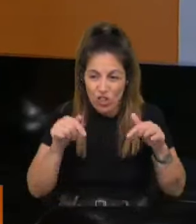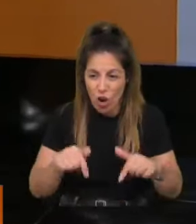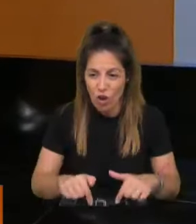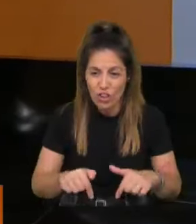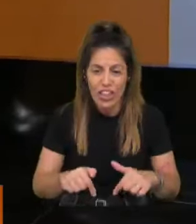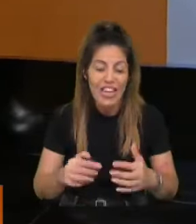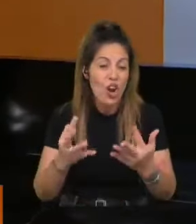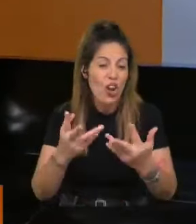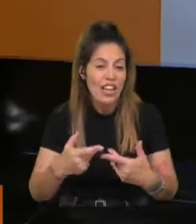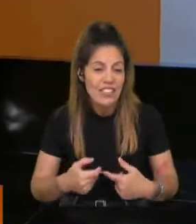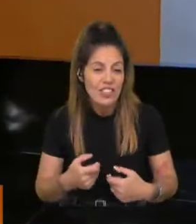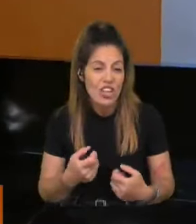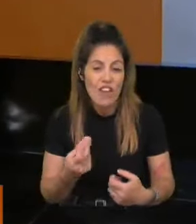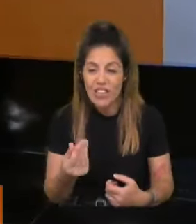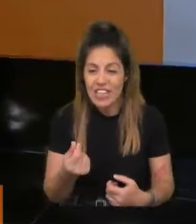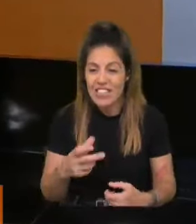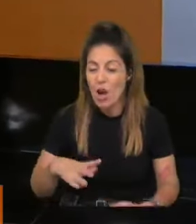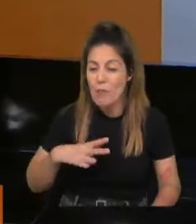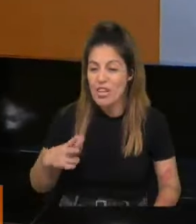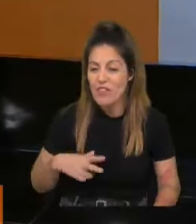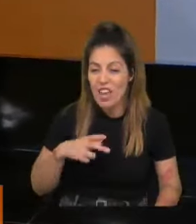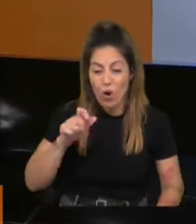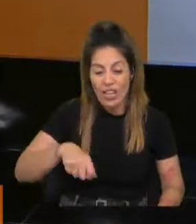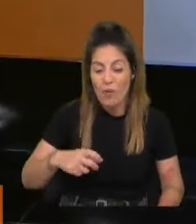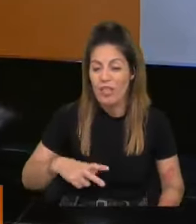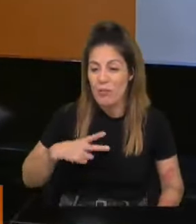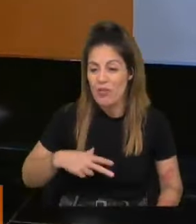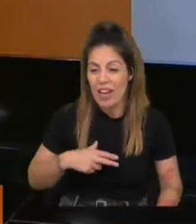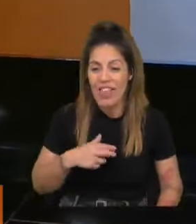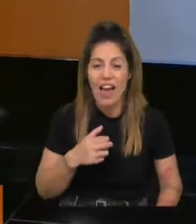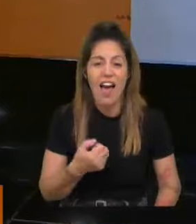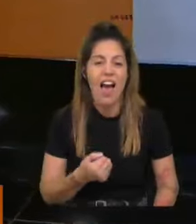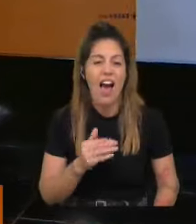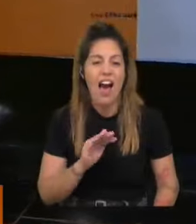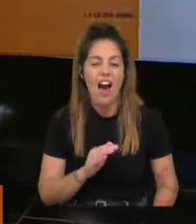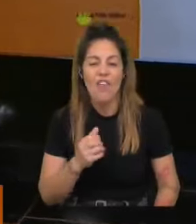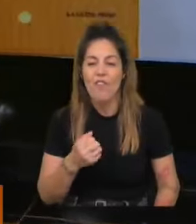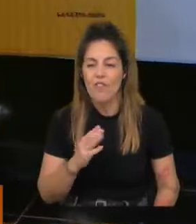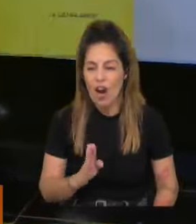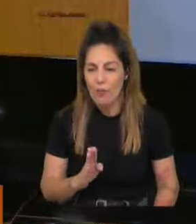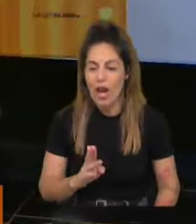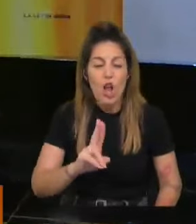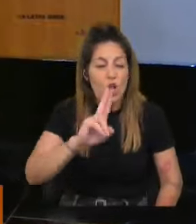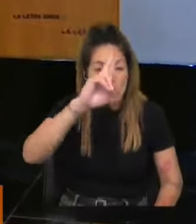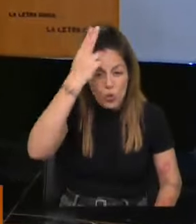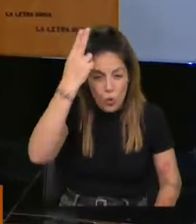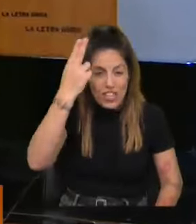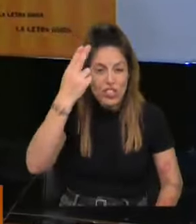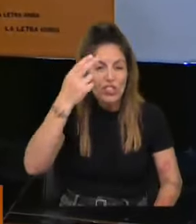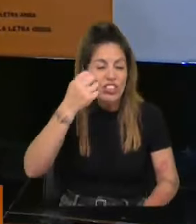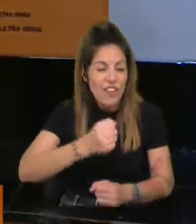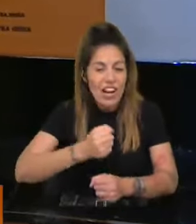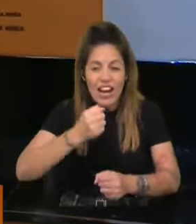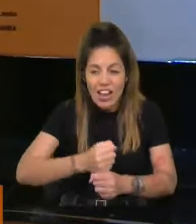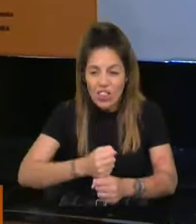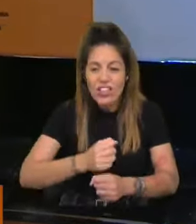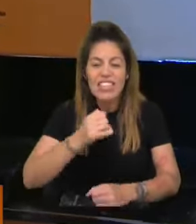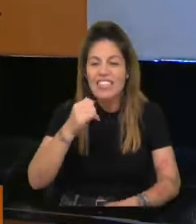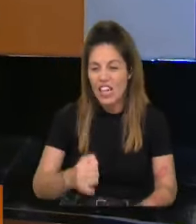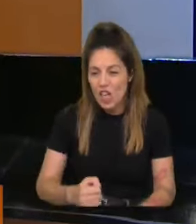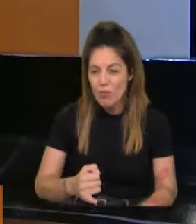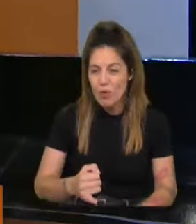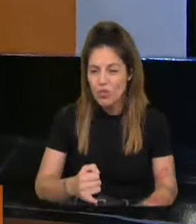organizaciones financieras privadas jurídicamente privadas como son las afap en los uruguayos y las uruguayas los trabajadores y las trabajadoras tenemos Ni más ni